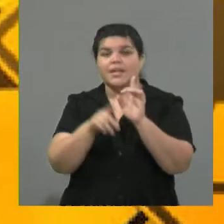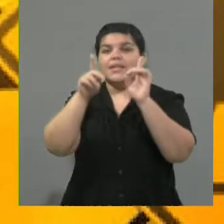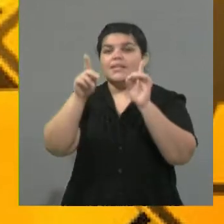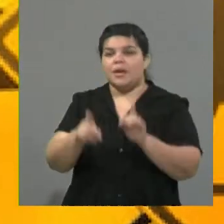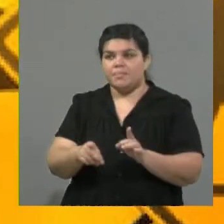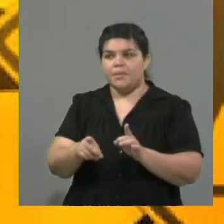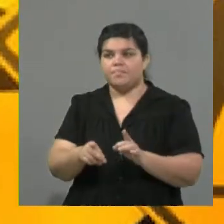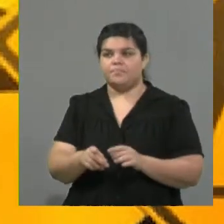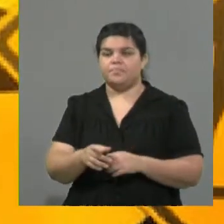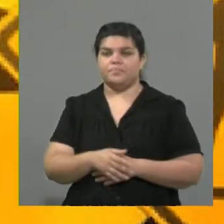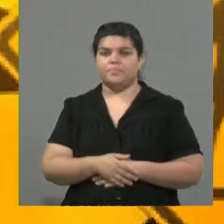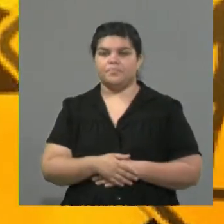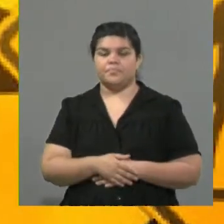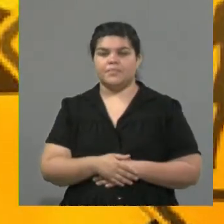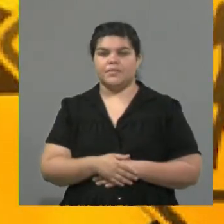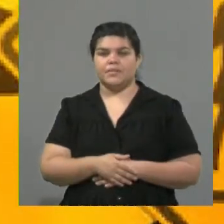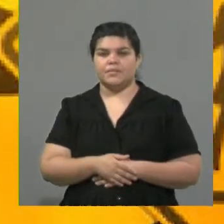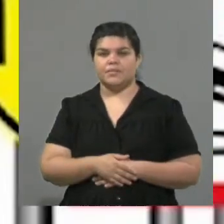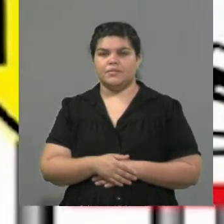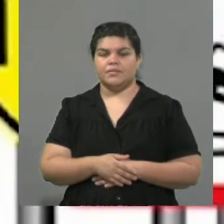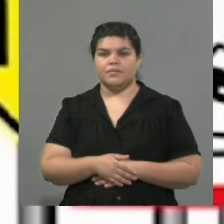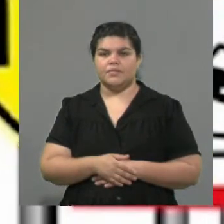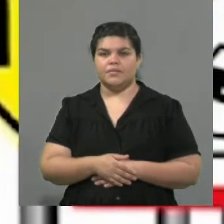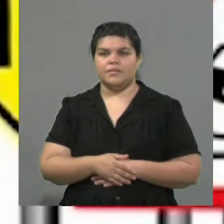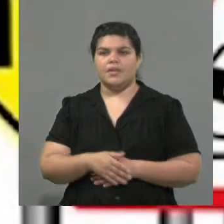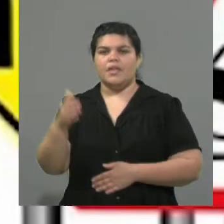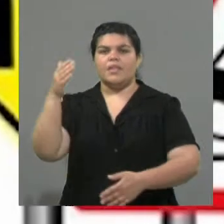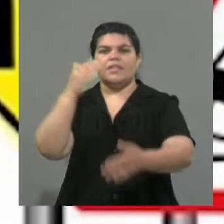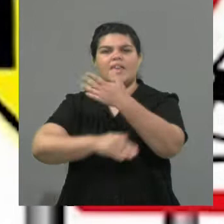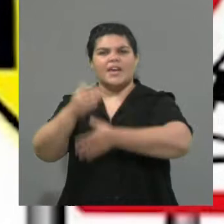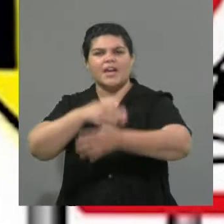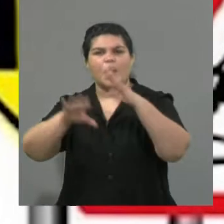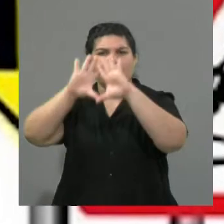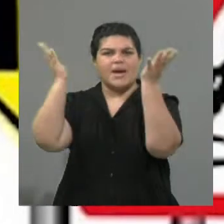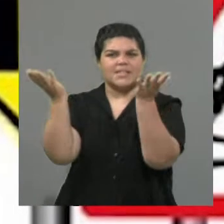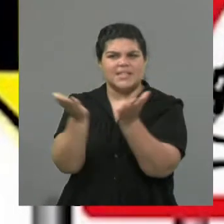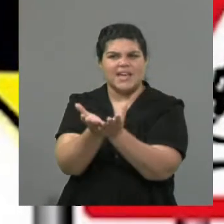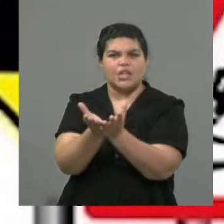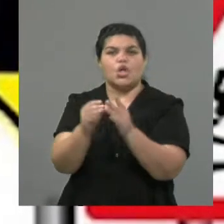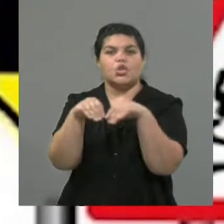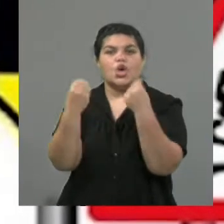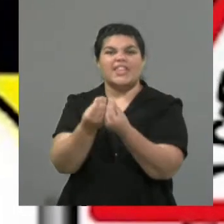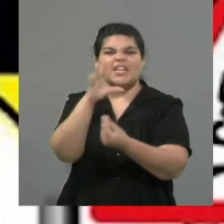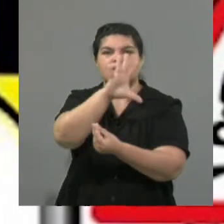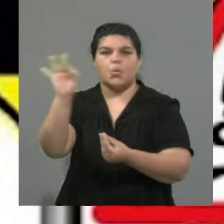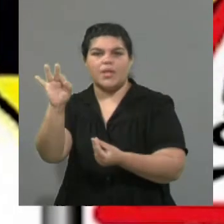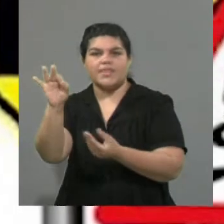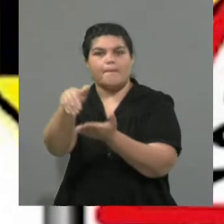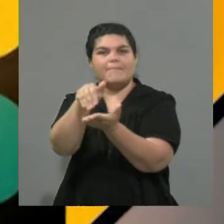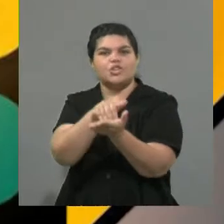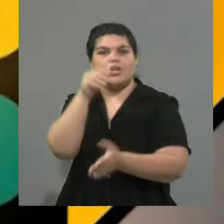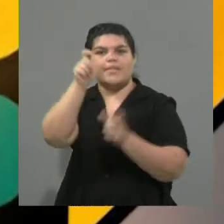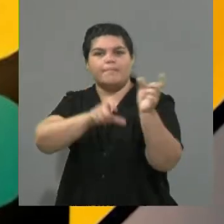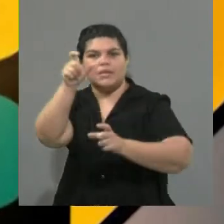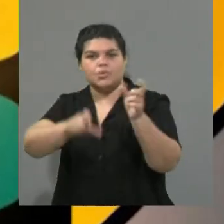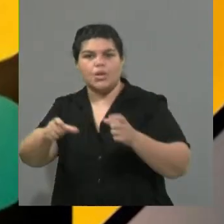discapacidad mundial, que es en el mundo del orden de los 50 millones de personas que quedan discapacitadas para toda